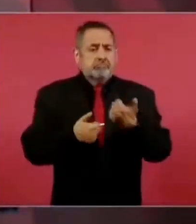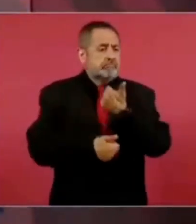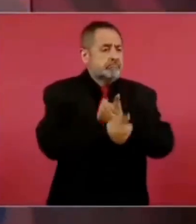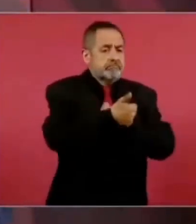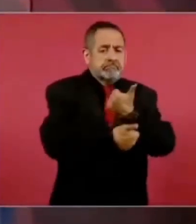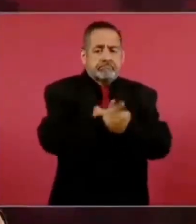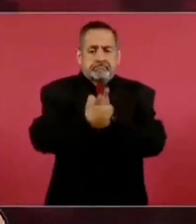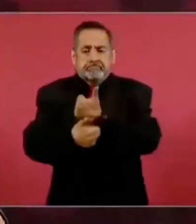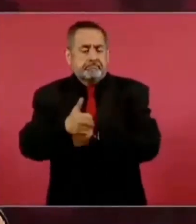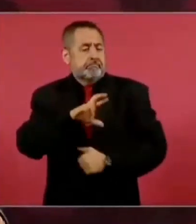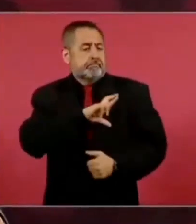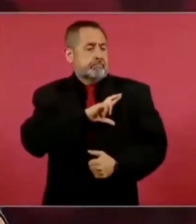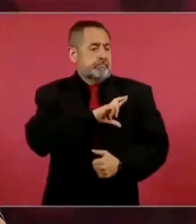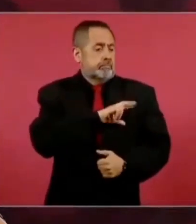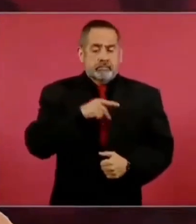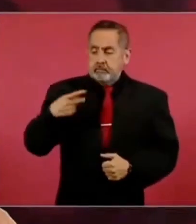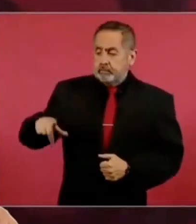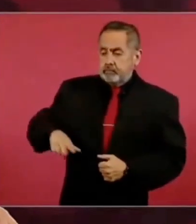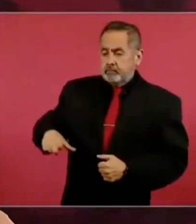públicas,